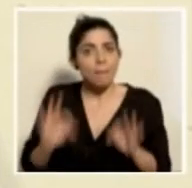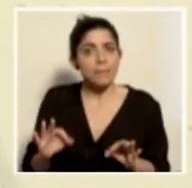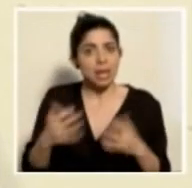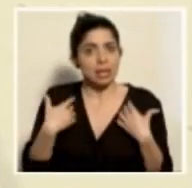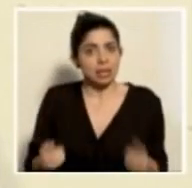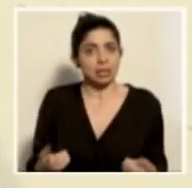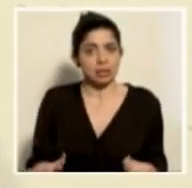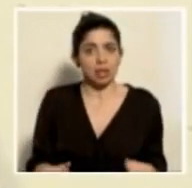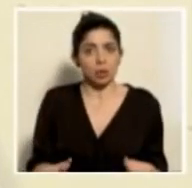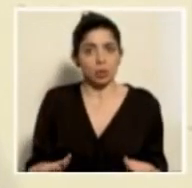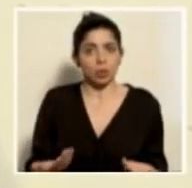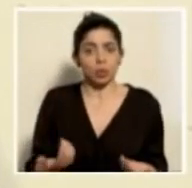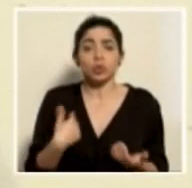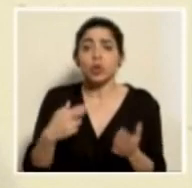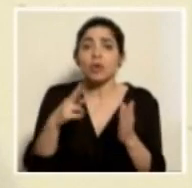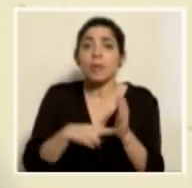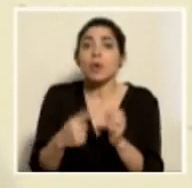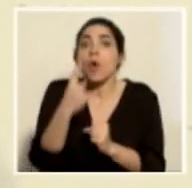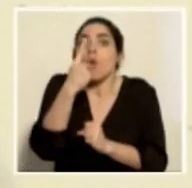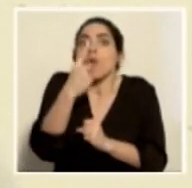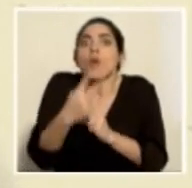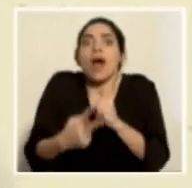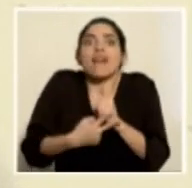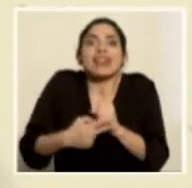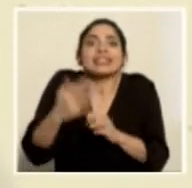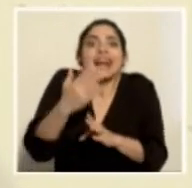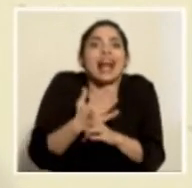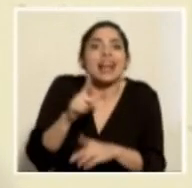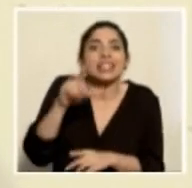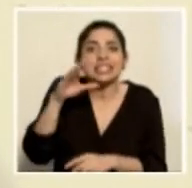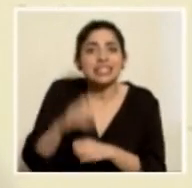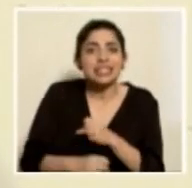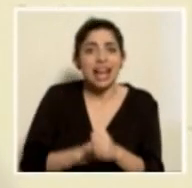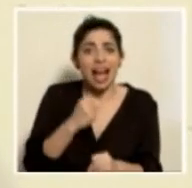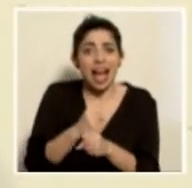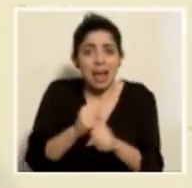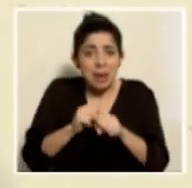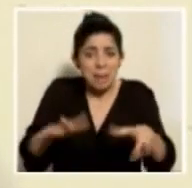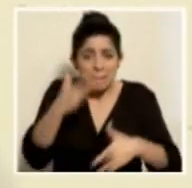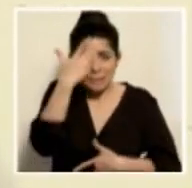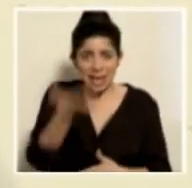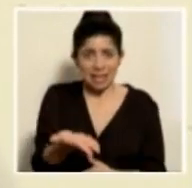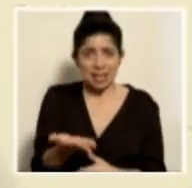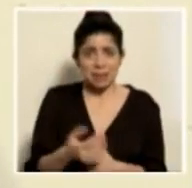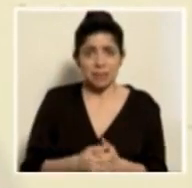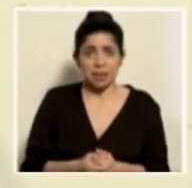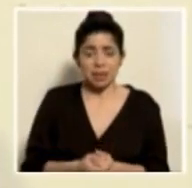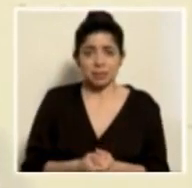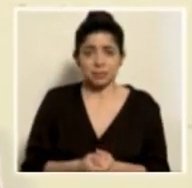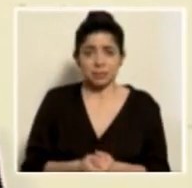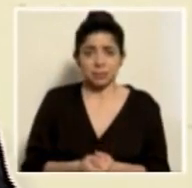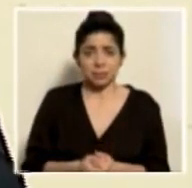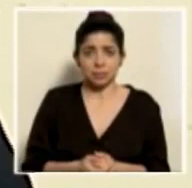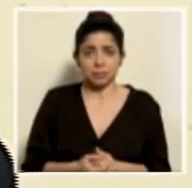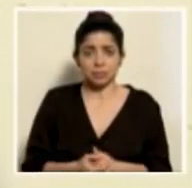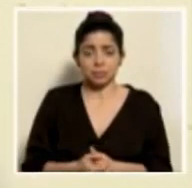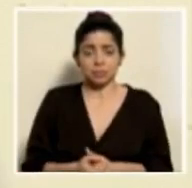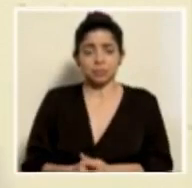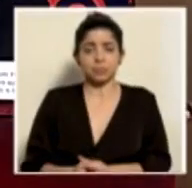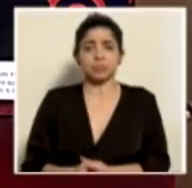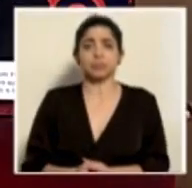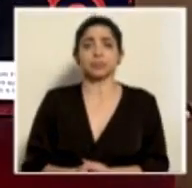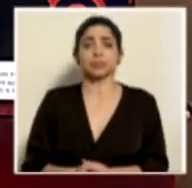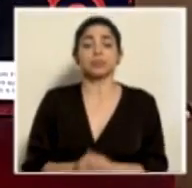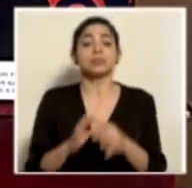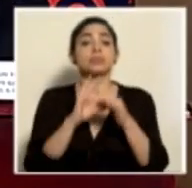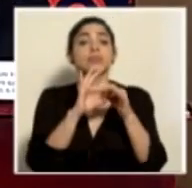E insisto, es una vez posiblemente en 100 años que tenemos una pandemia de estas características.